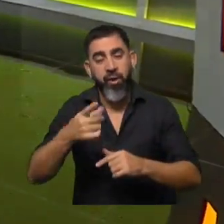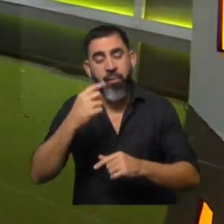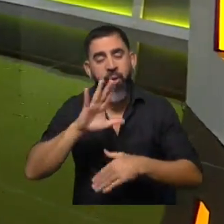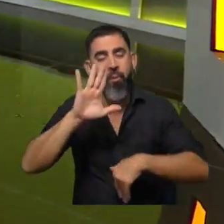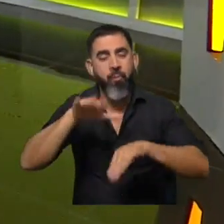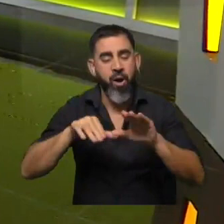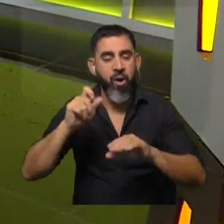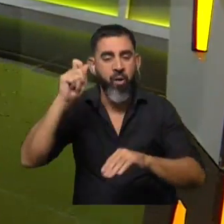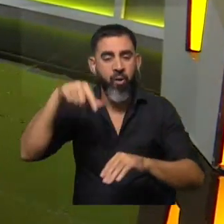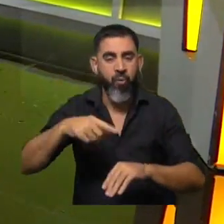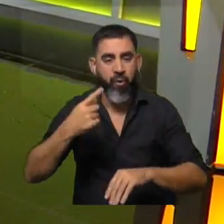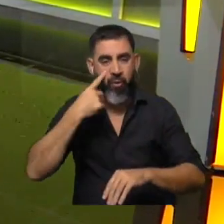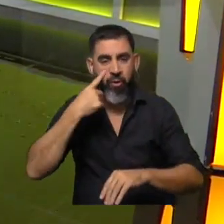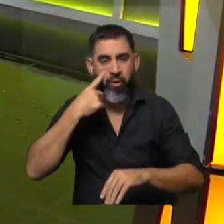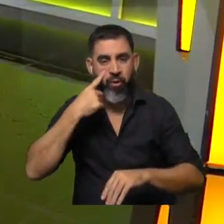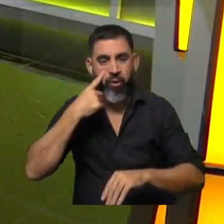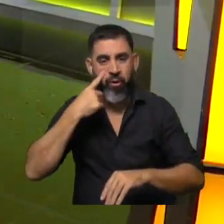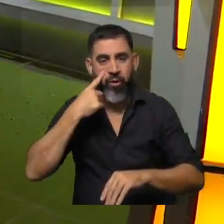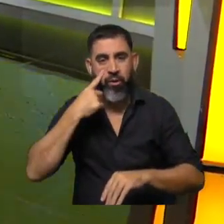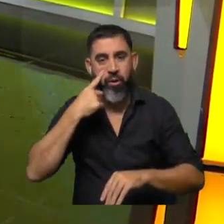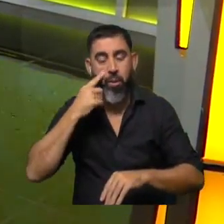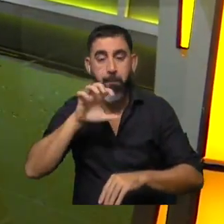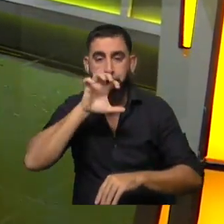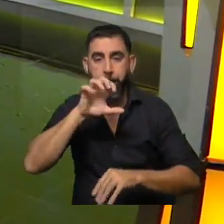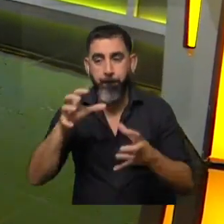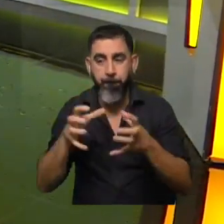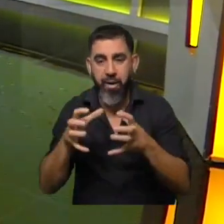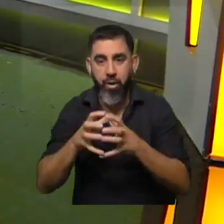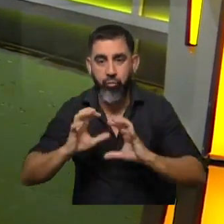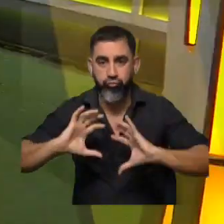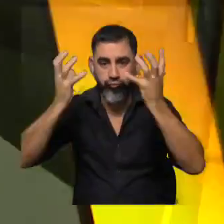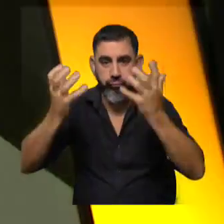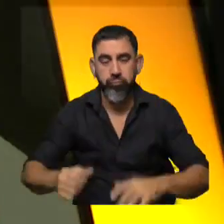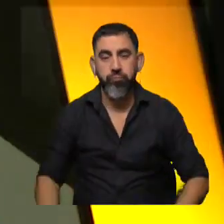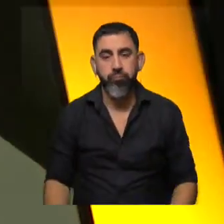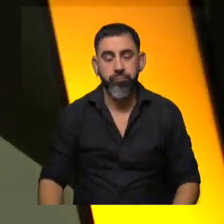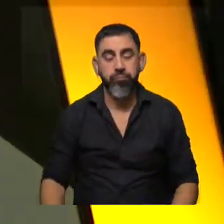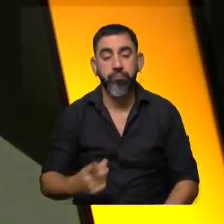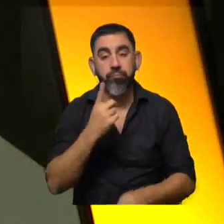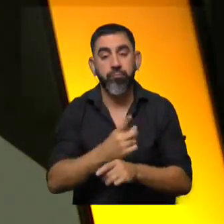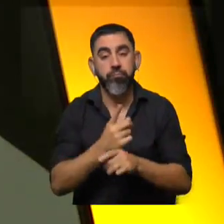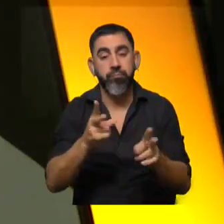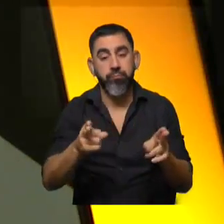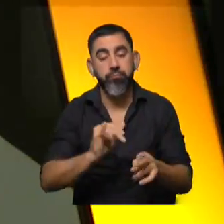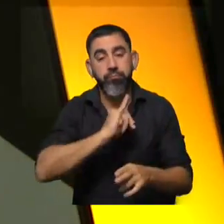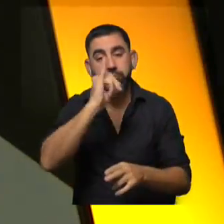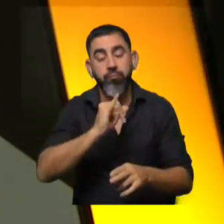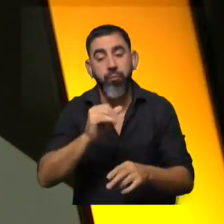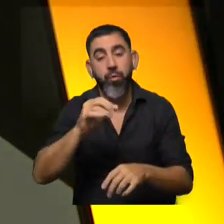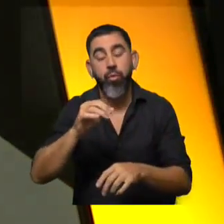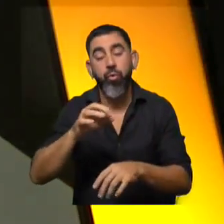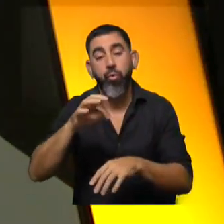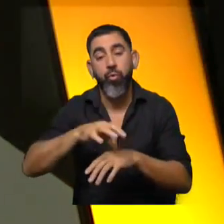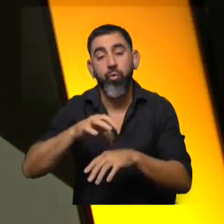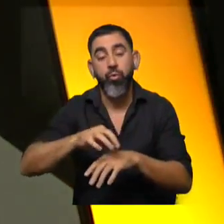más son conocidos son los ataques de jaurías de perros salvajes, ¿no? Bueno, en la primera parte del informe nos cuenta el doctor Juan